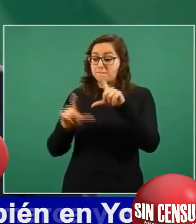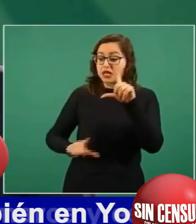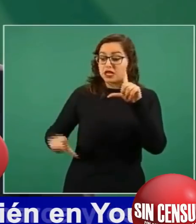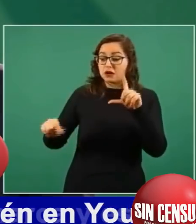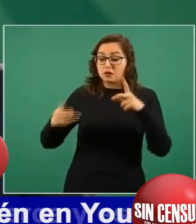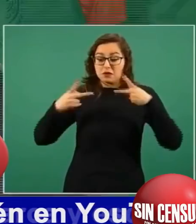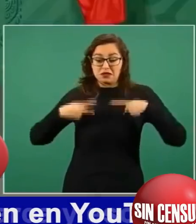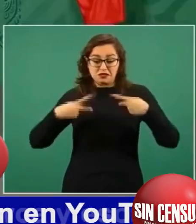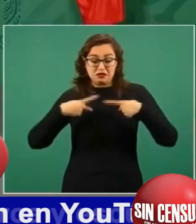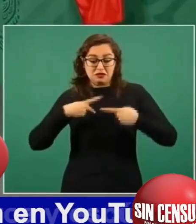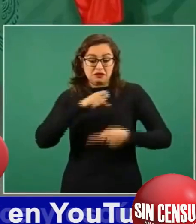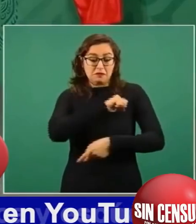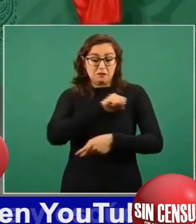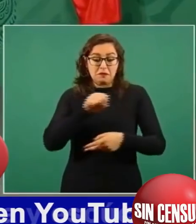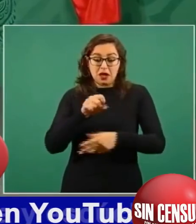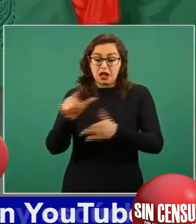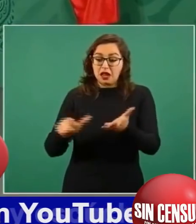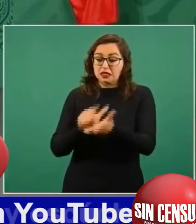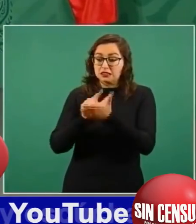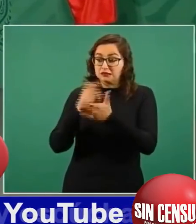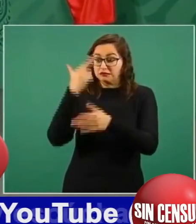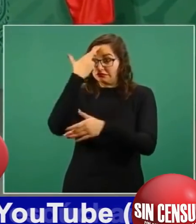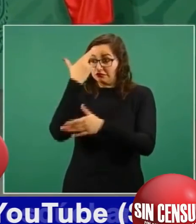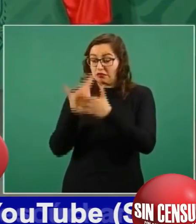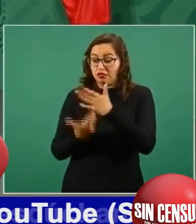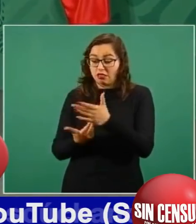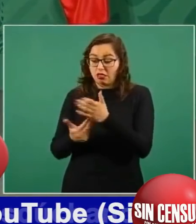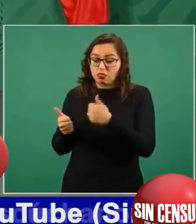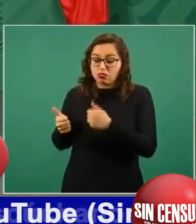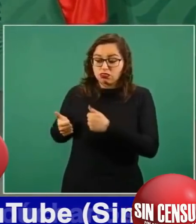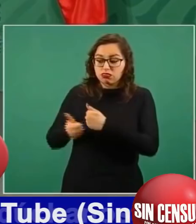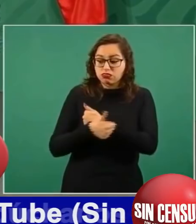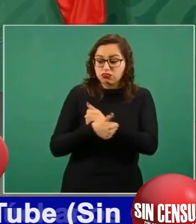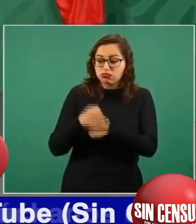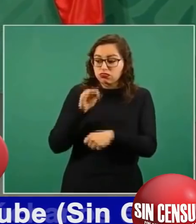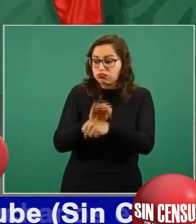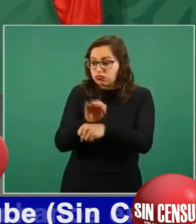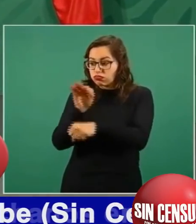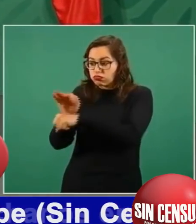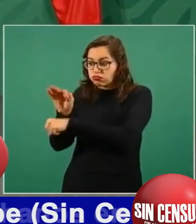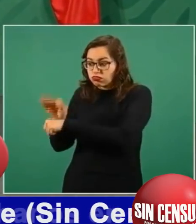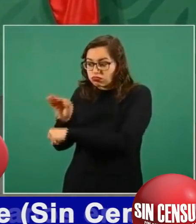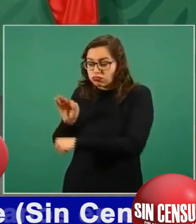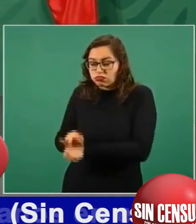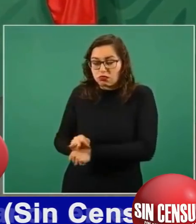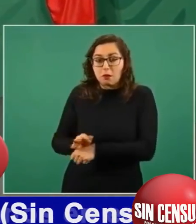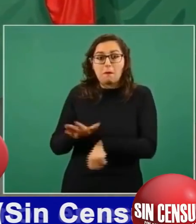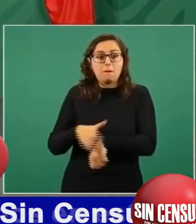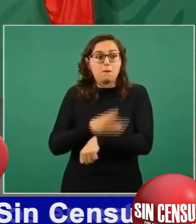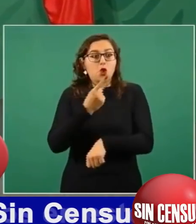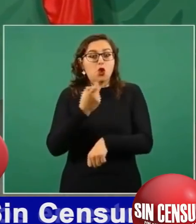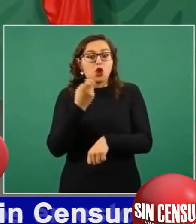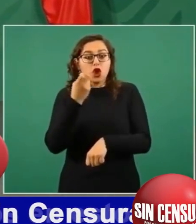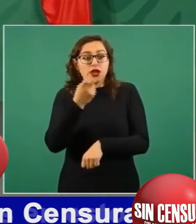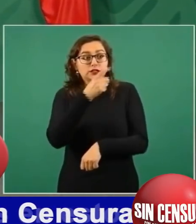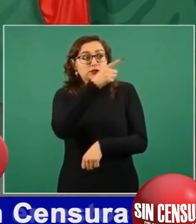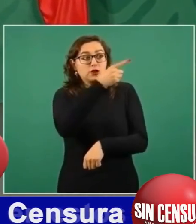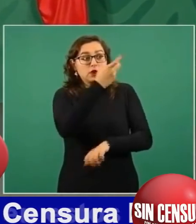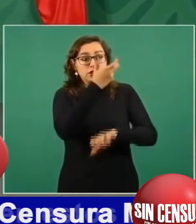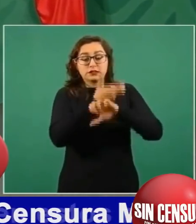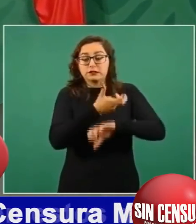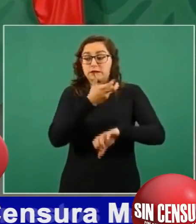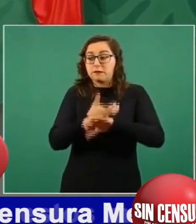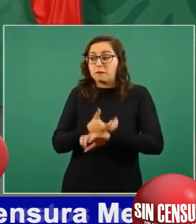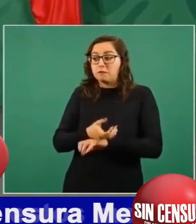informaba. Se daba como un hecho de que los infalibles, los